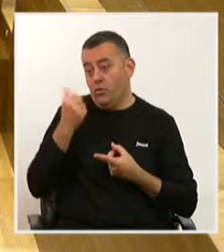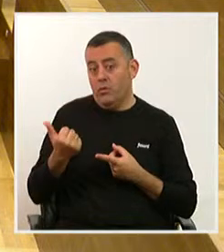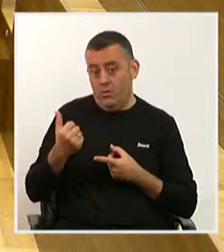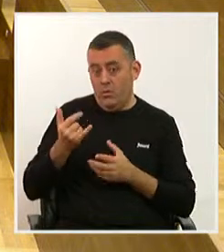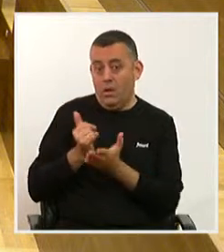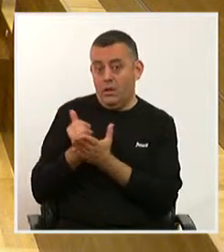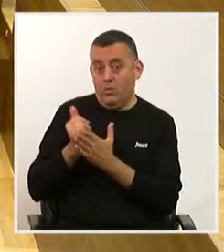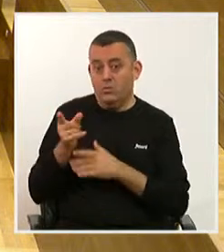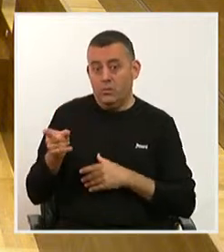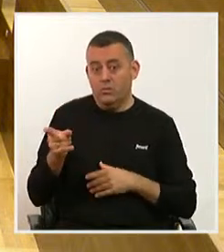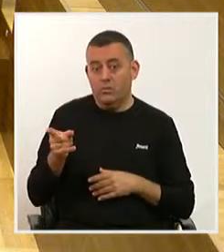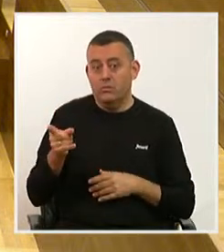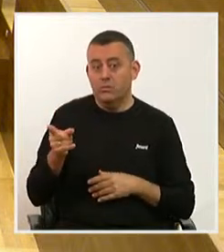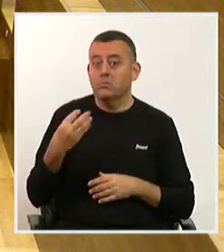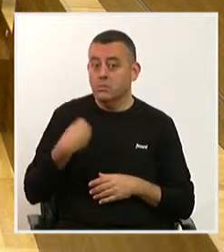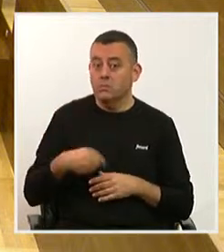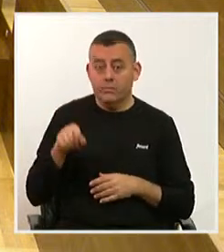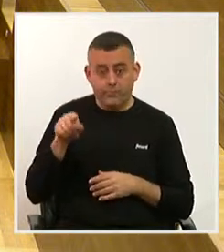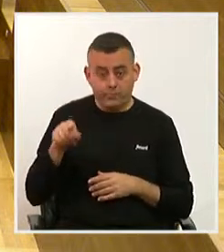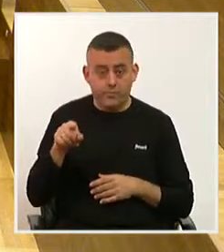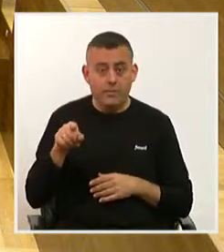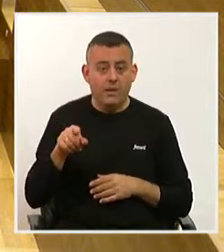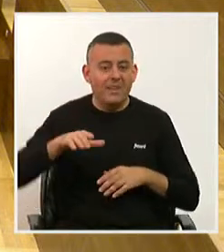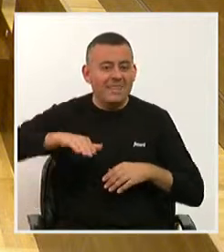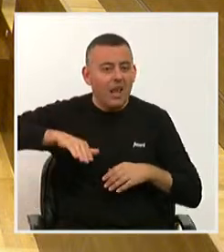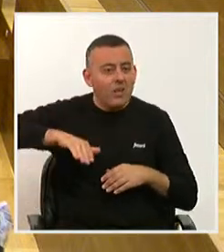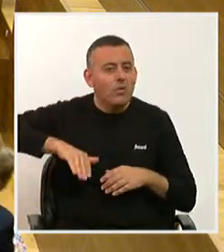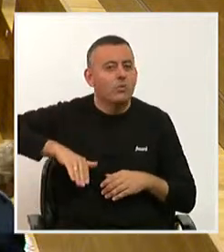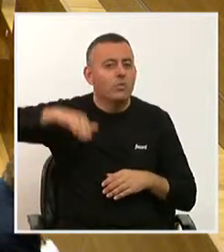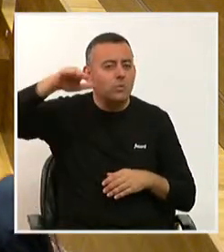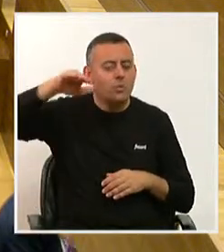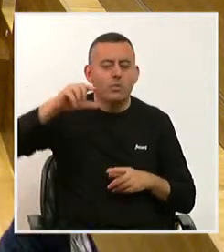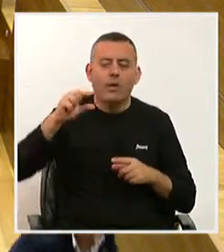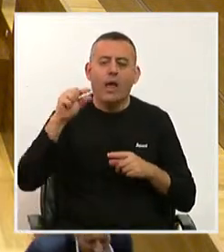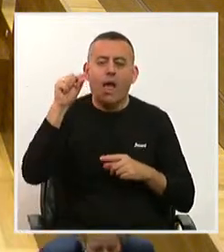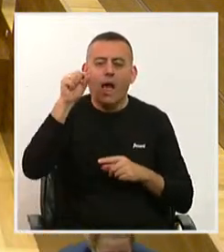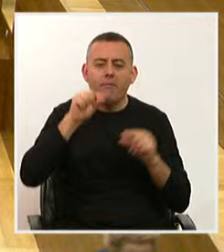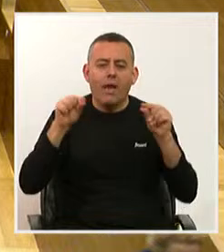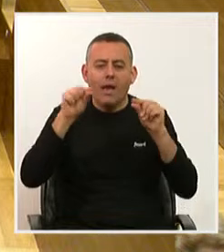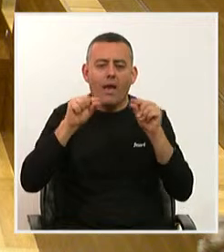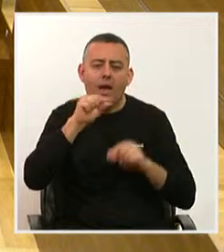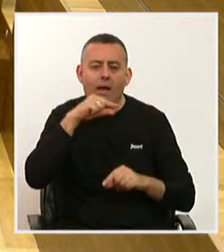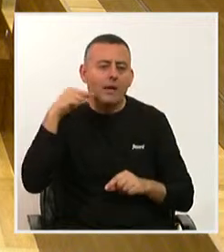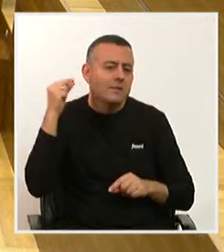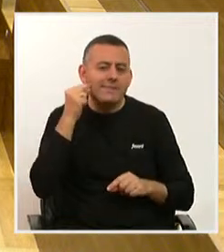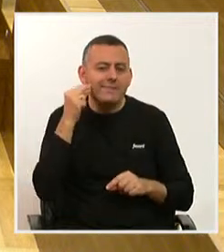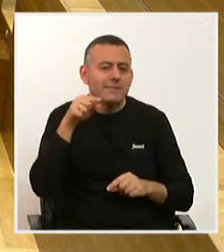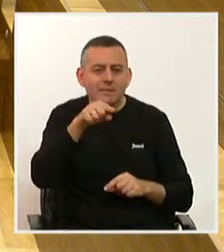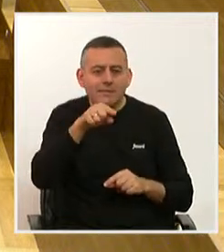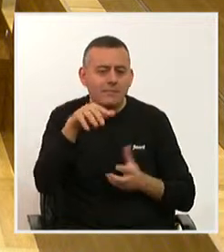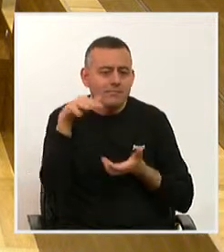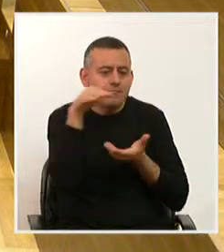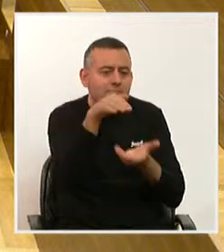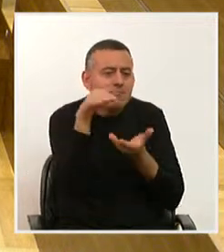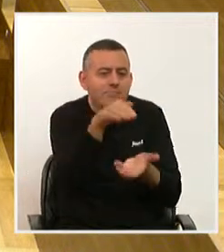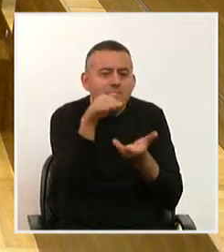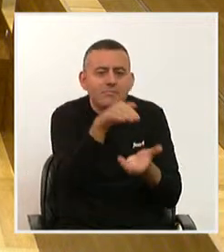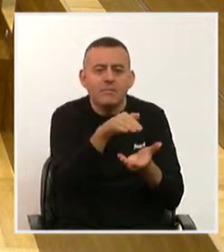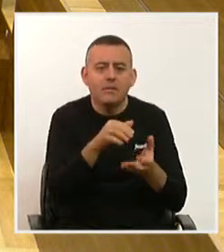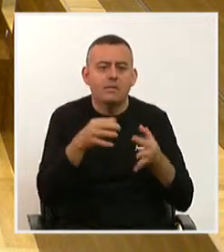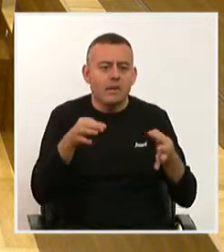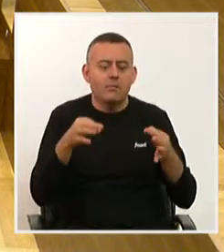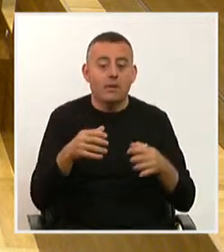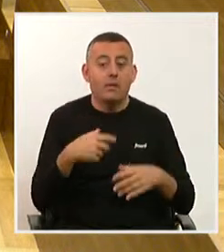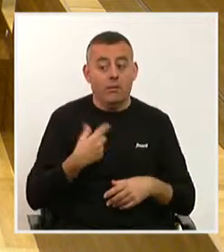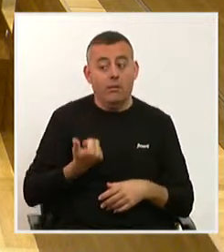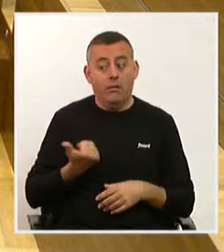apicultor que desde niño con su padre conoció la apicultura y naturaleza y yo les puedo decir las noches que pasa en vela porque no llueve por